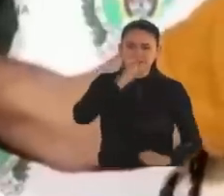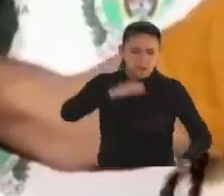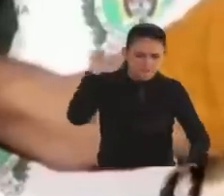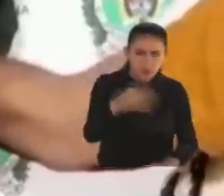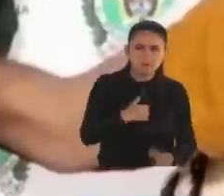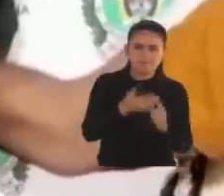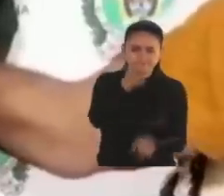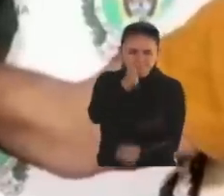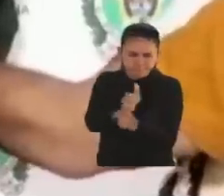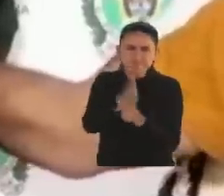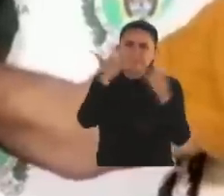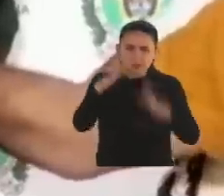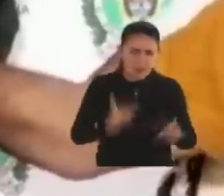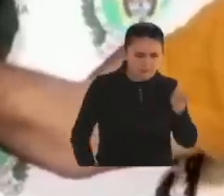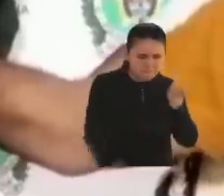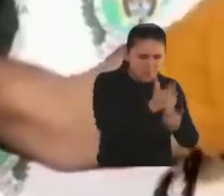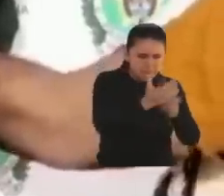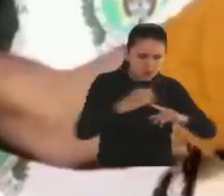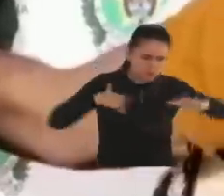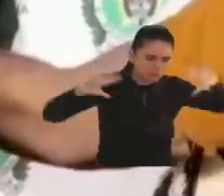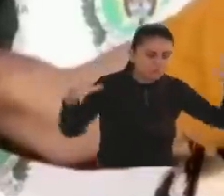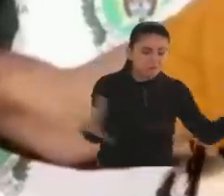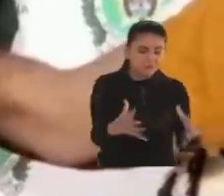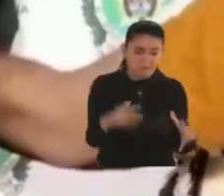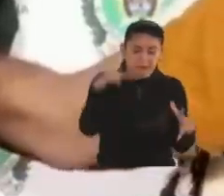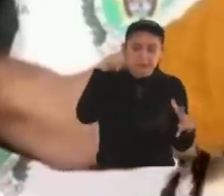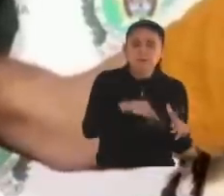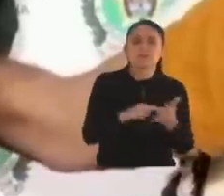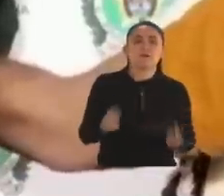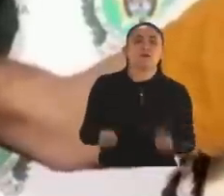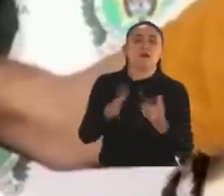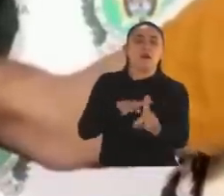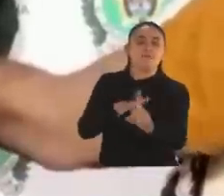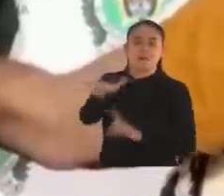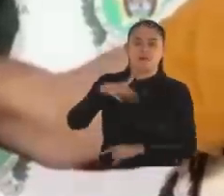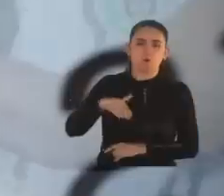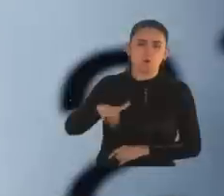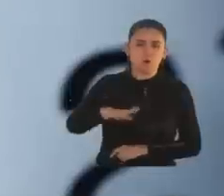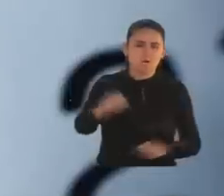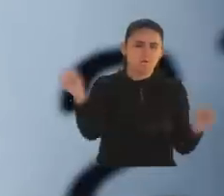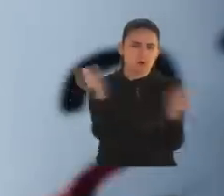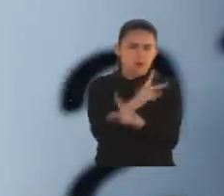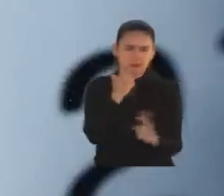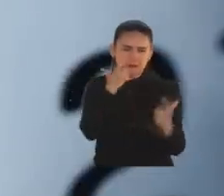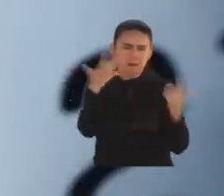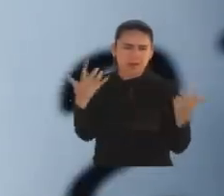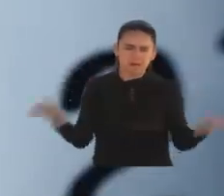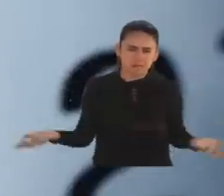que coayuda a que se active la violencia aquí en el casco urbano de Buenaventura.